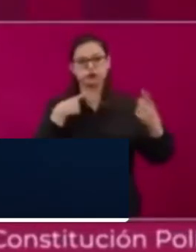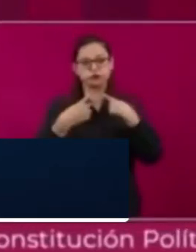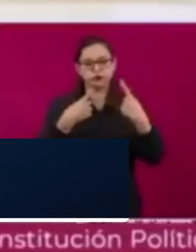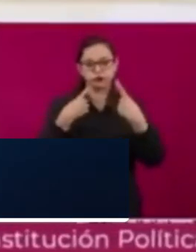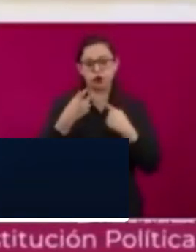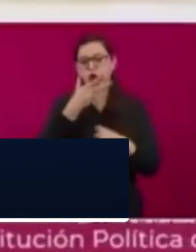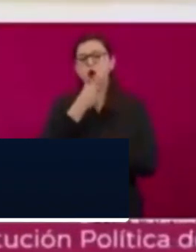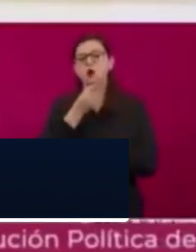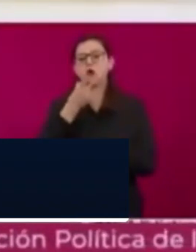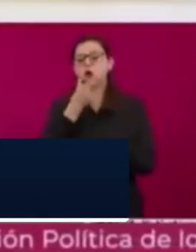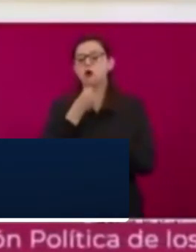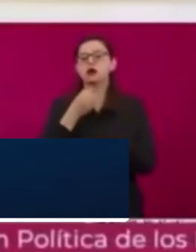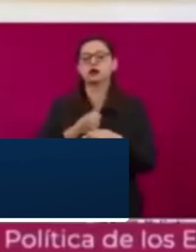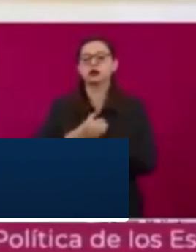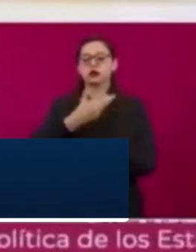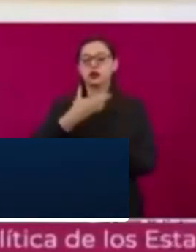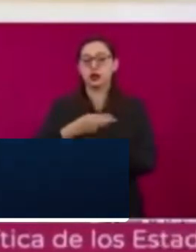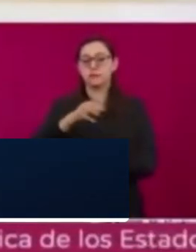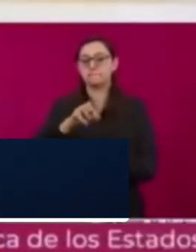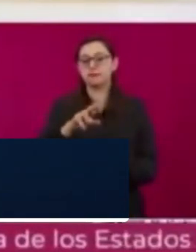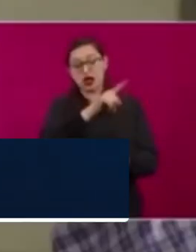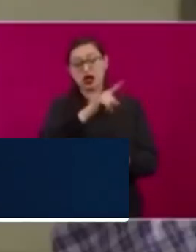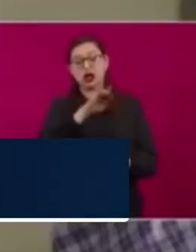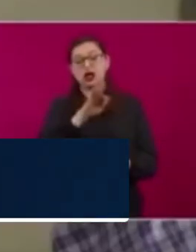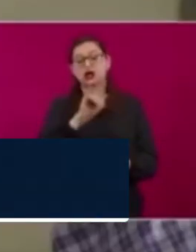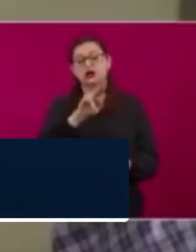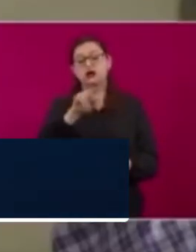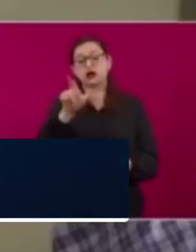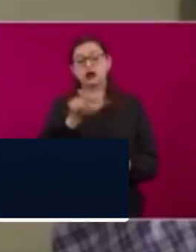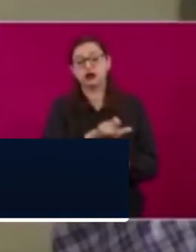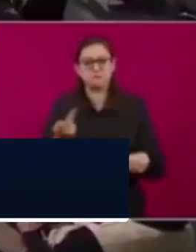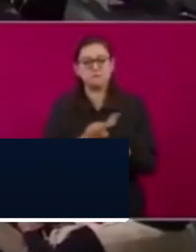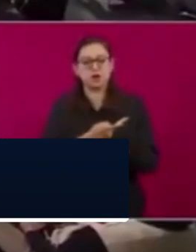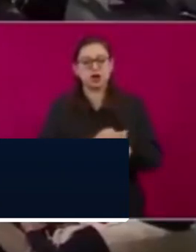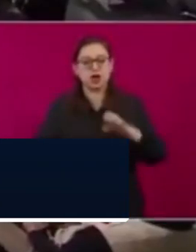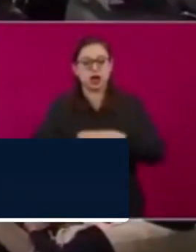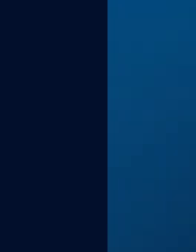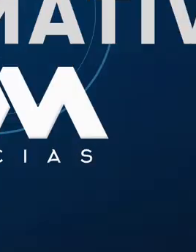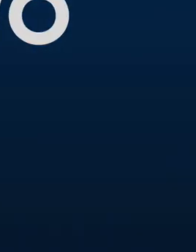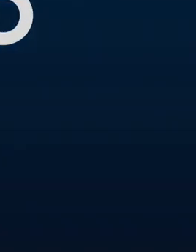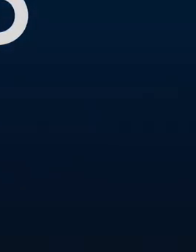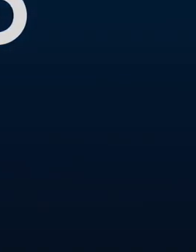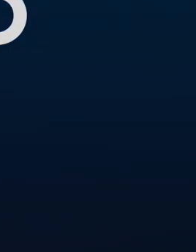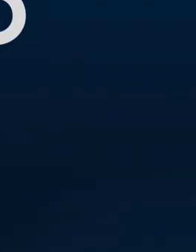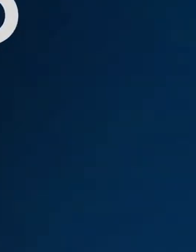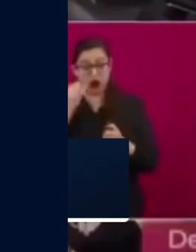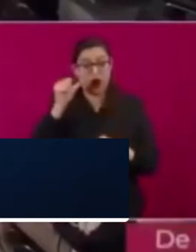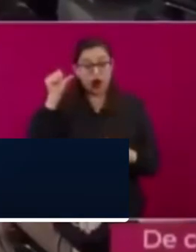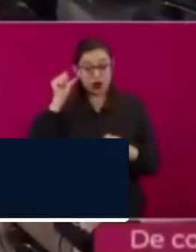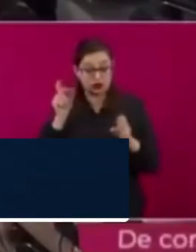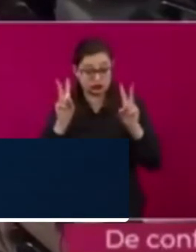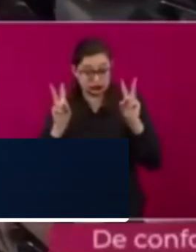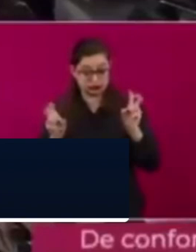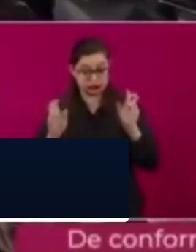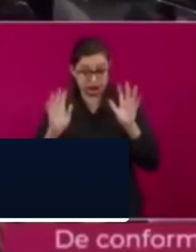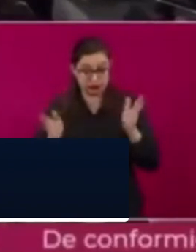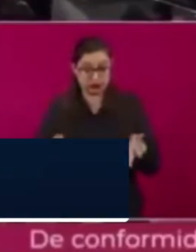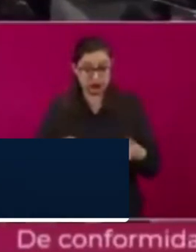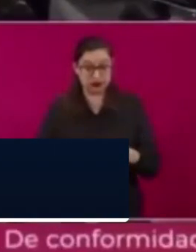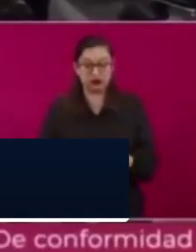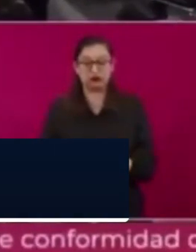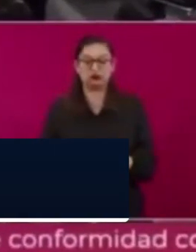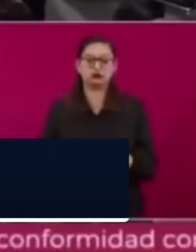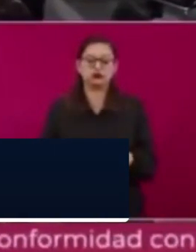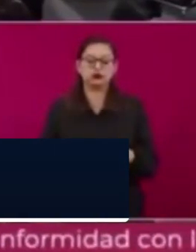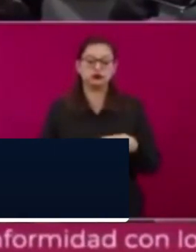3 oaxaqueños, cuyos restos fueron localizados el pasado 22 de febrero. Lo está tratando desde hace ya